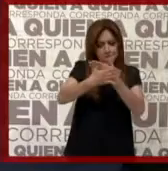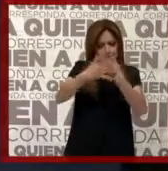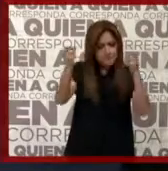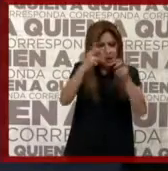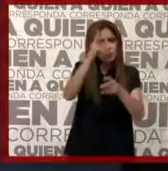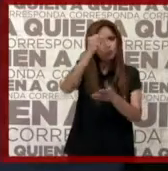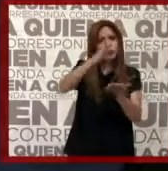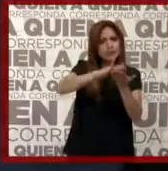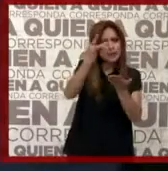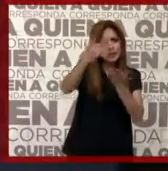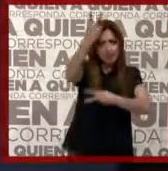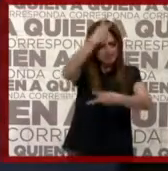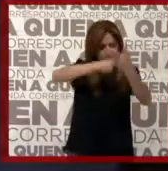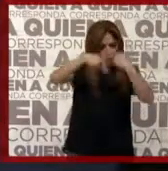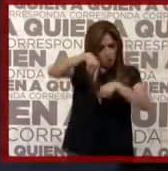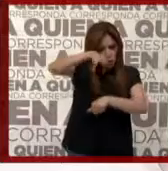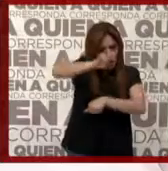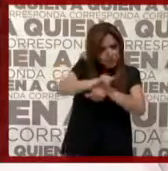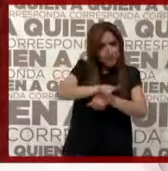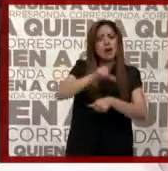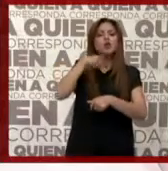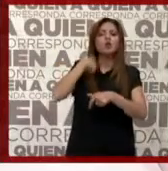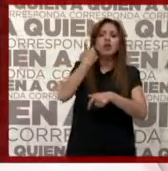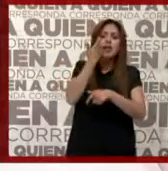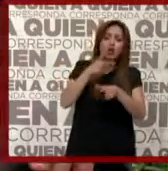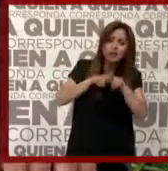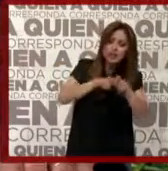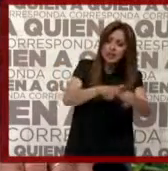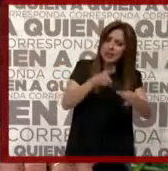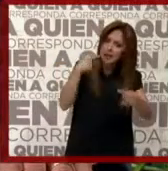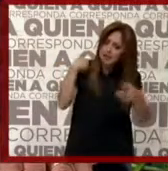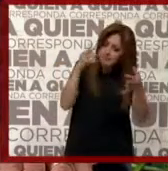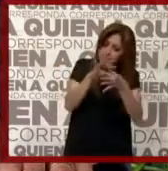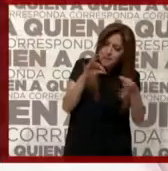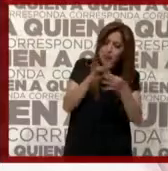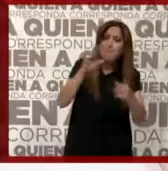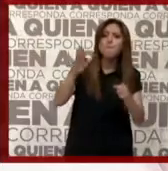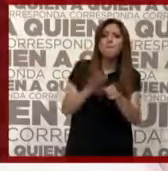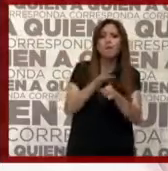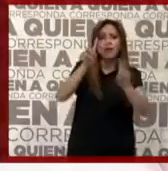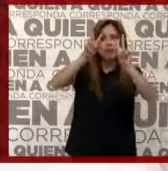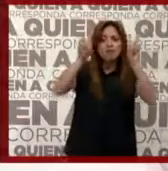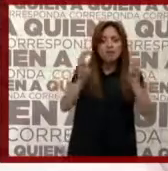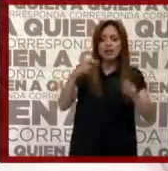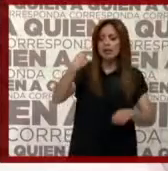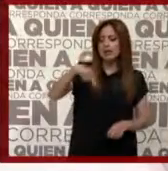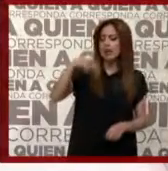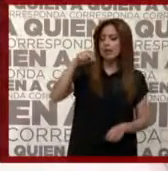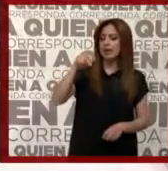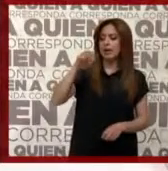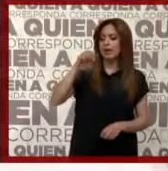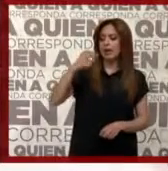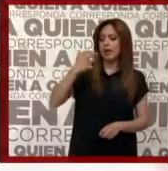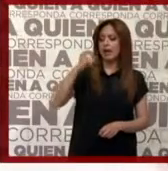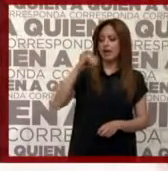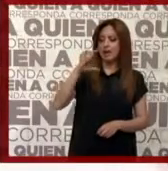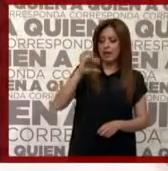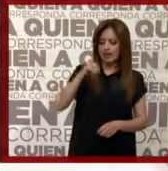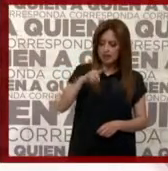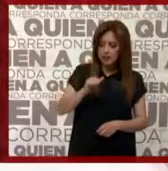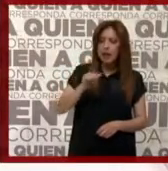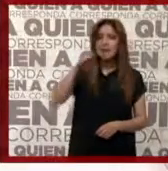un tiempo para vino saludamos y que nos sigamos viendo por su por ello el tema de la negligencia médica como lo calificamos en general en méxico